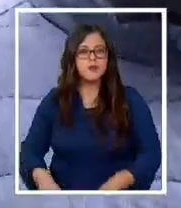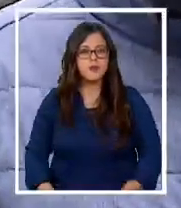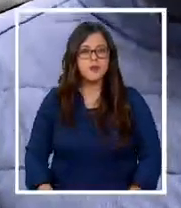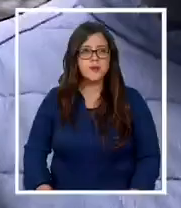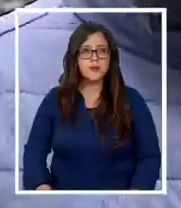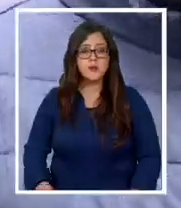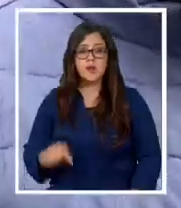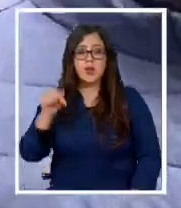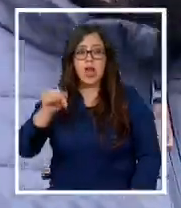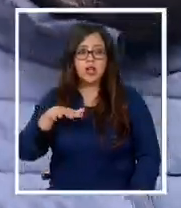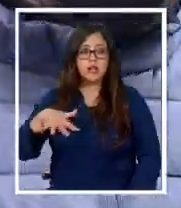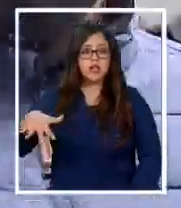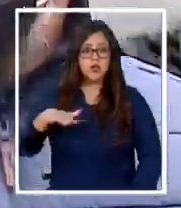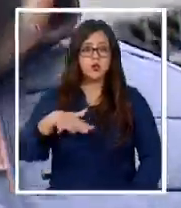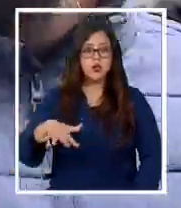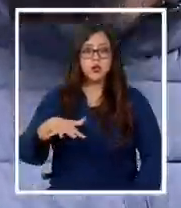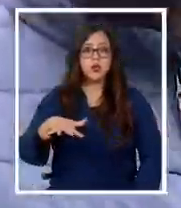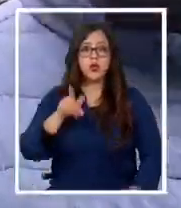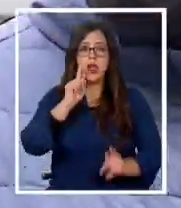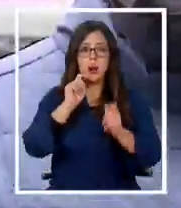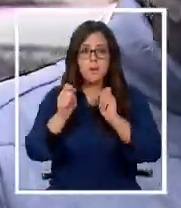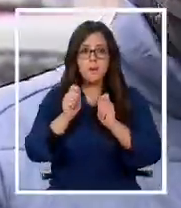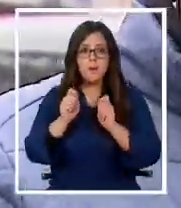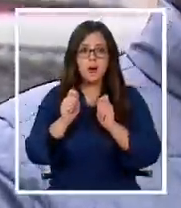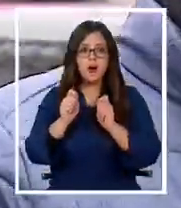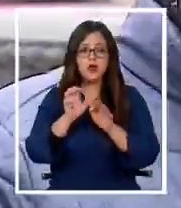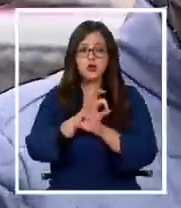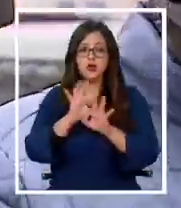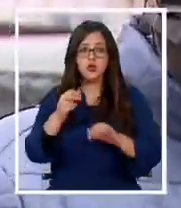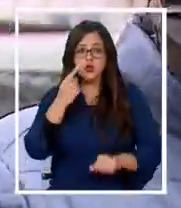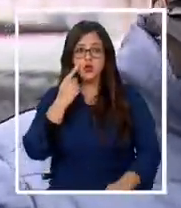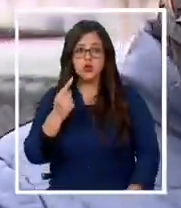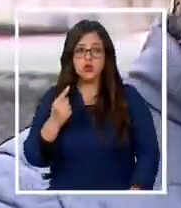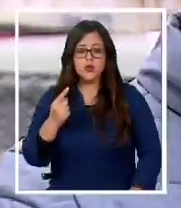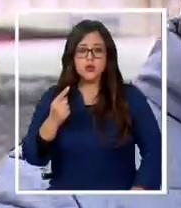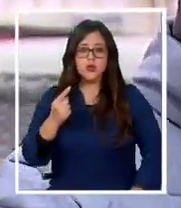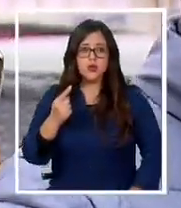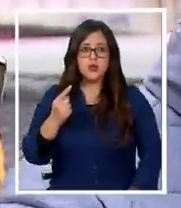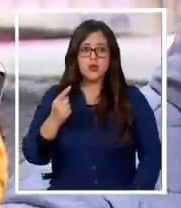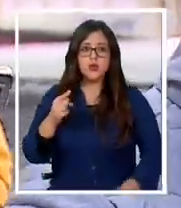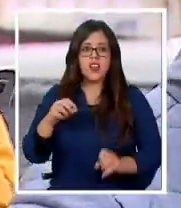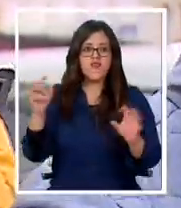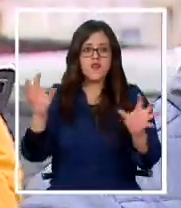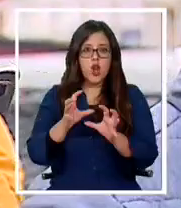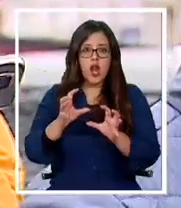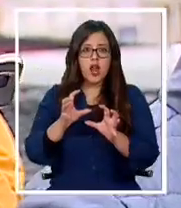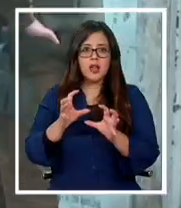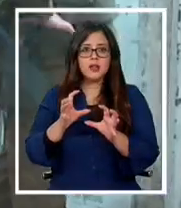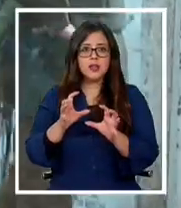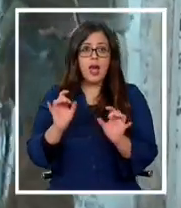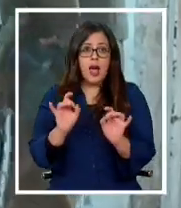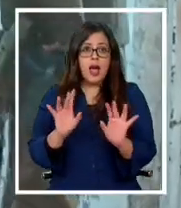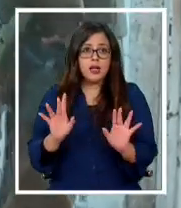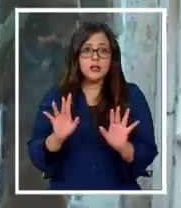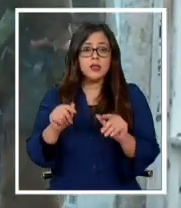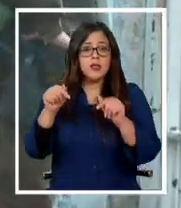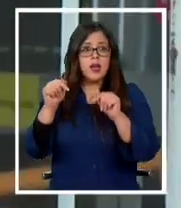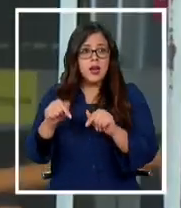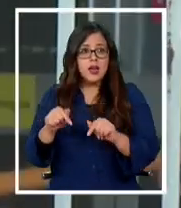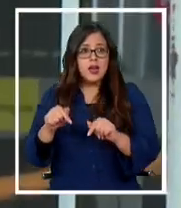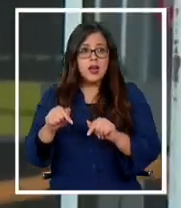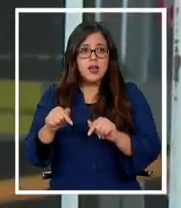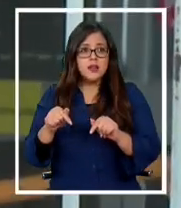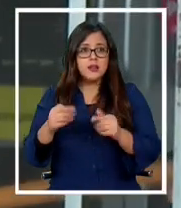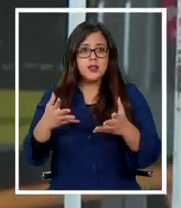Estamos en una situación crítica. Yo nunca había visto un nivel de violencia tan importante. Acá hay una